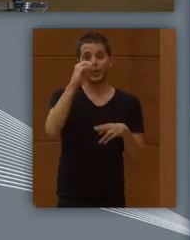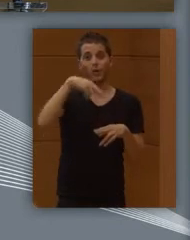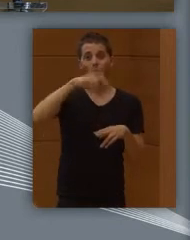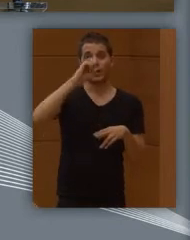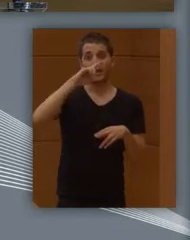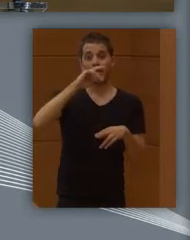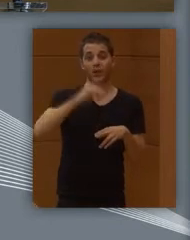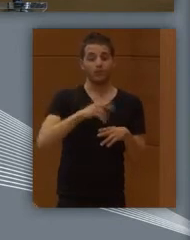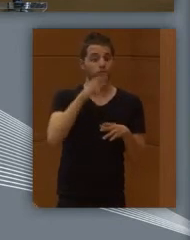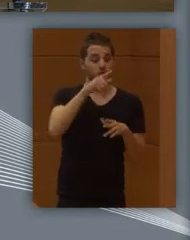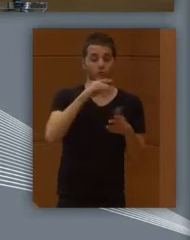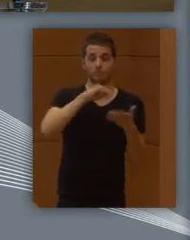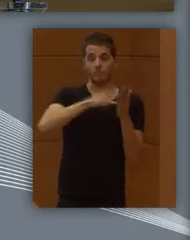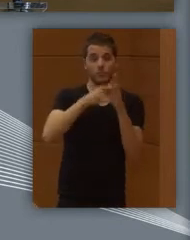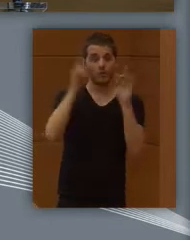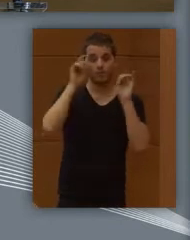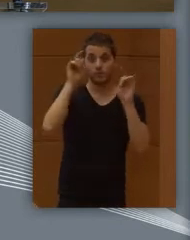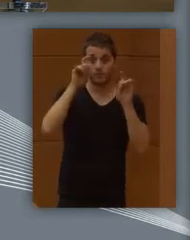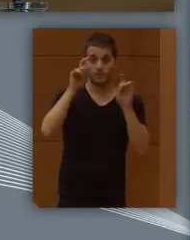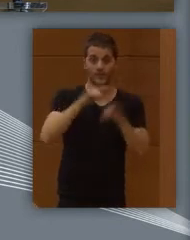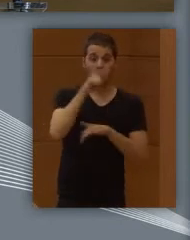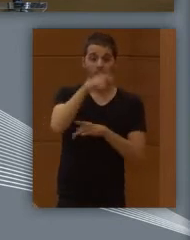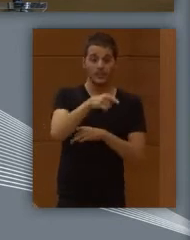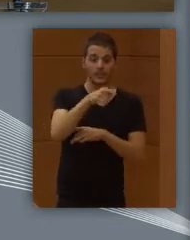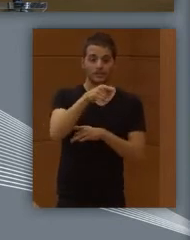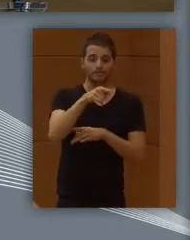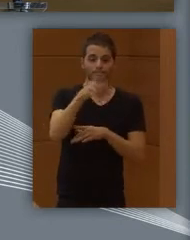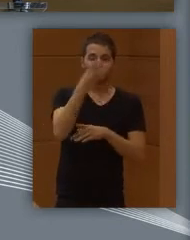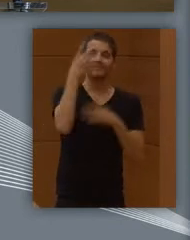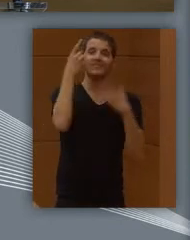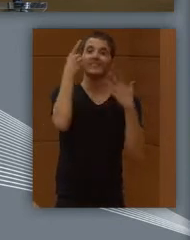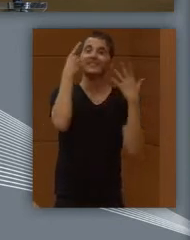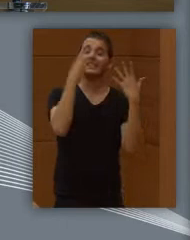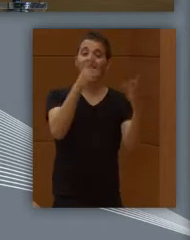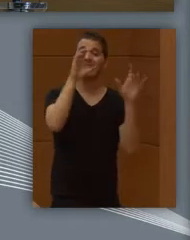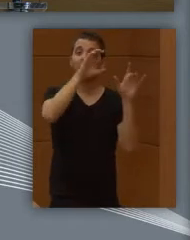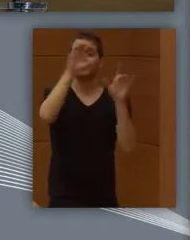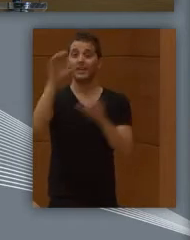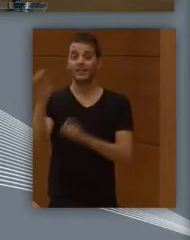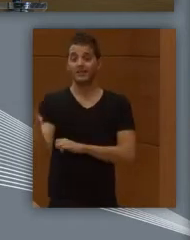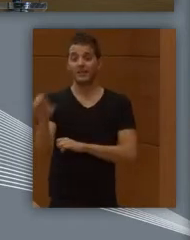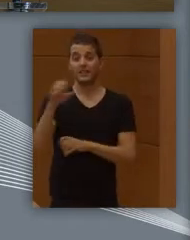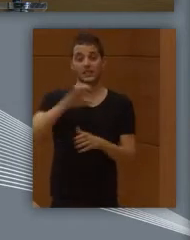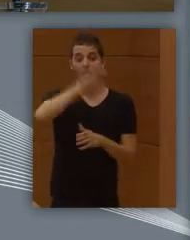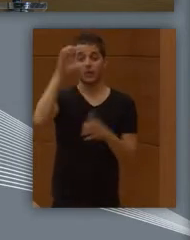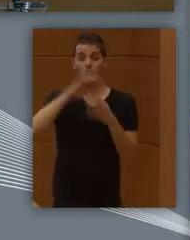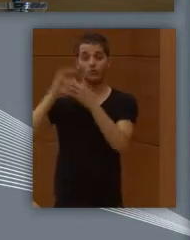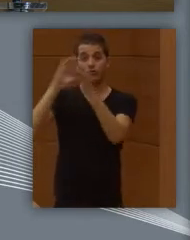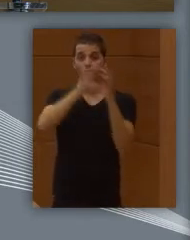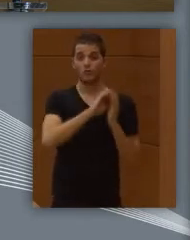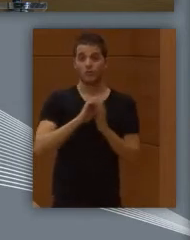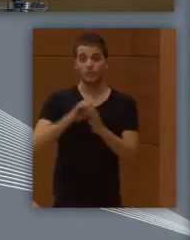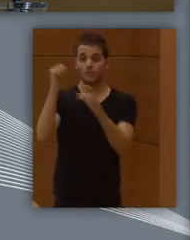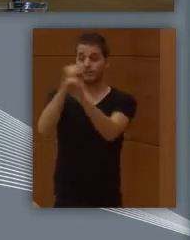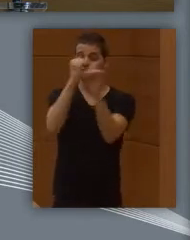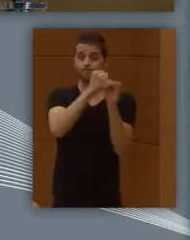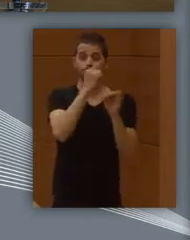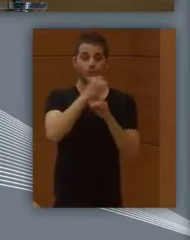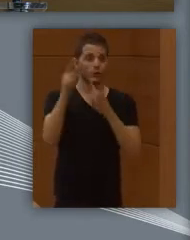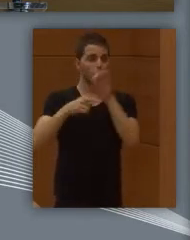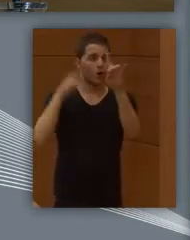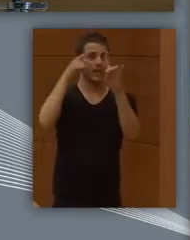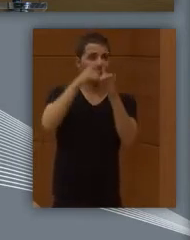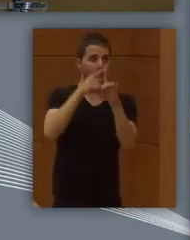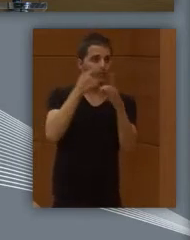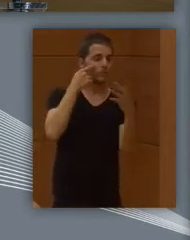de enseñanza, en el cual se ha trabajado con 6 países de la Unión Europea para determinar